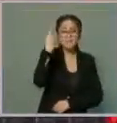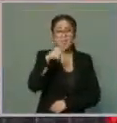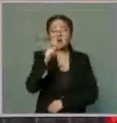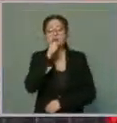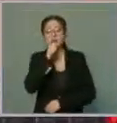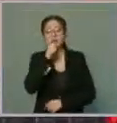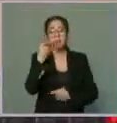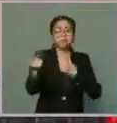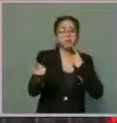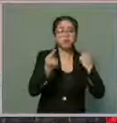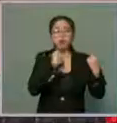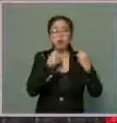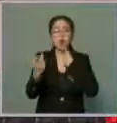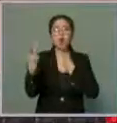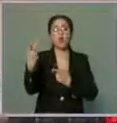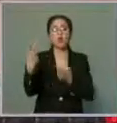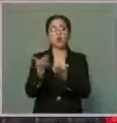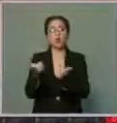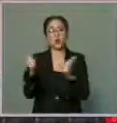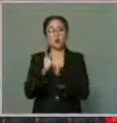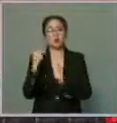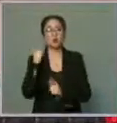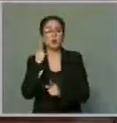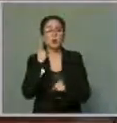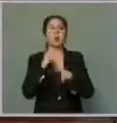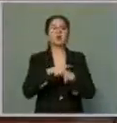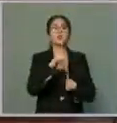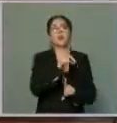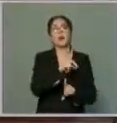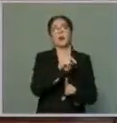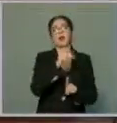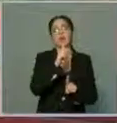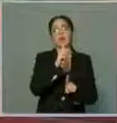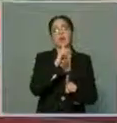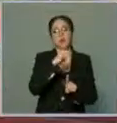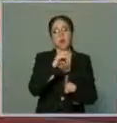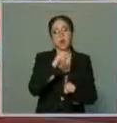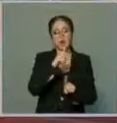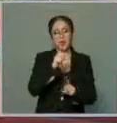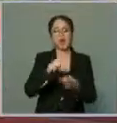presupuesto aprobado de los dos partidos, tanto el republicano como el demócrata. Muy bien, pues José Luis Cruz Guizar,